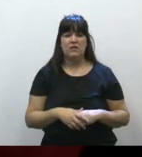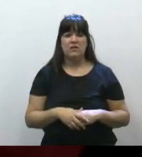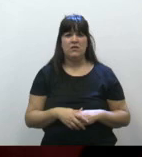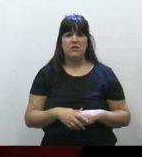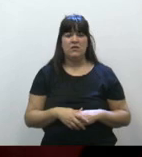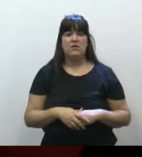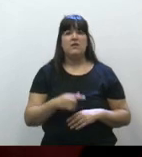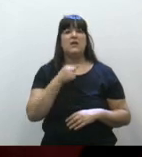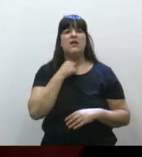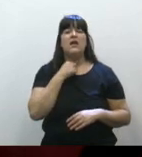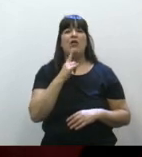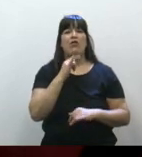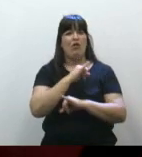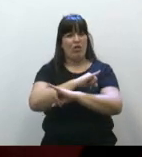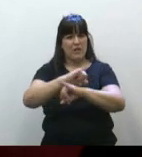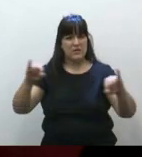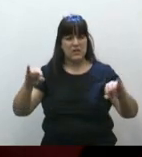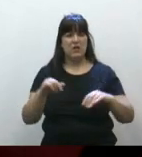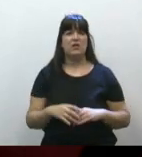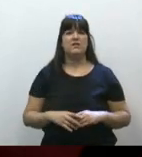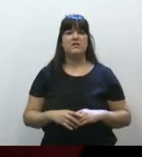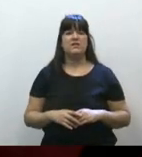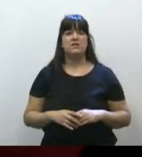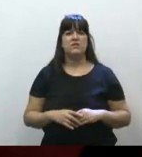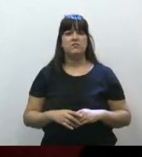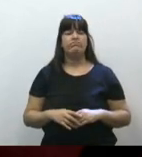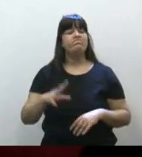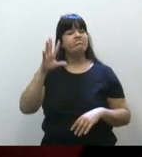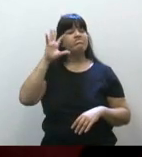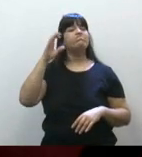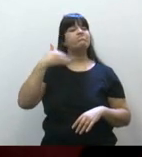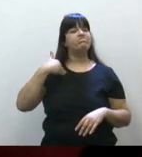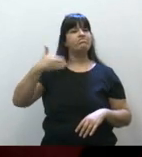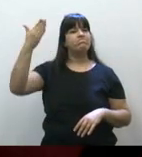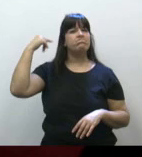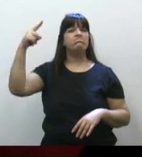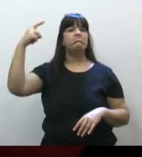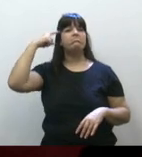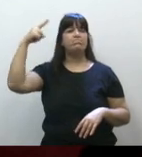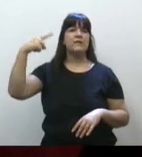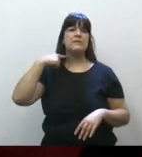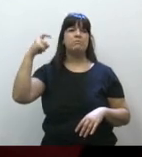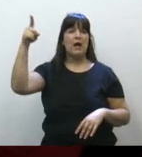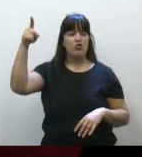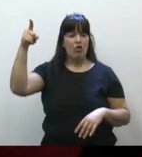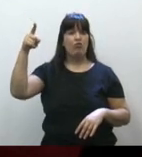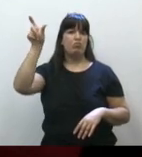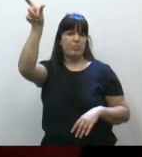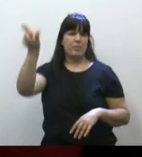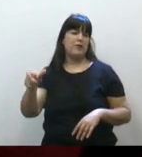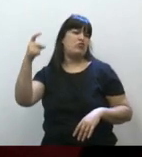quiero decirles que recordando un gran pensador español un nombre de una cultura